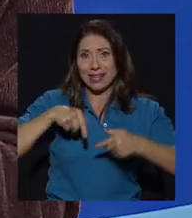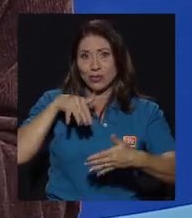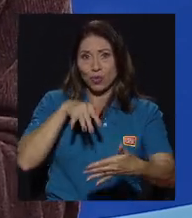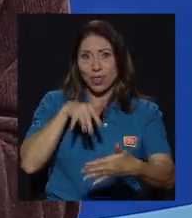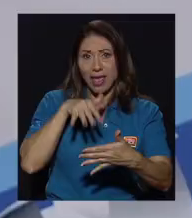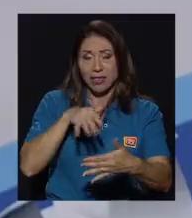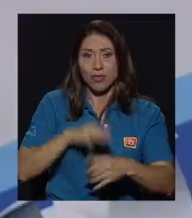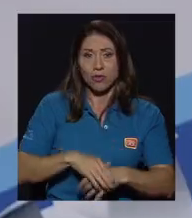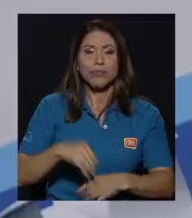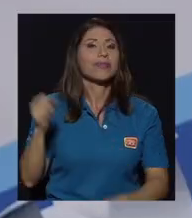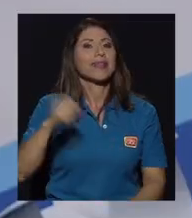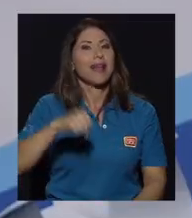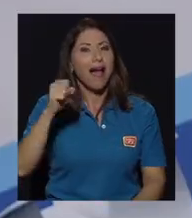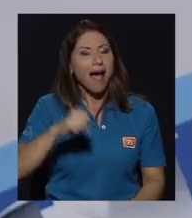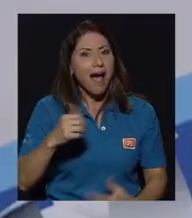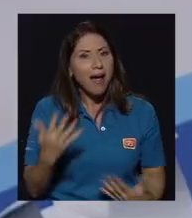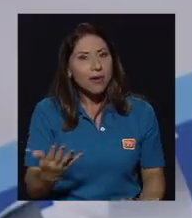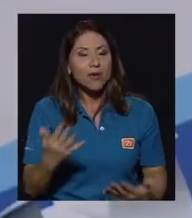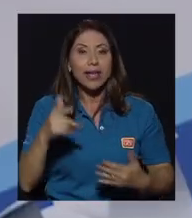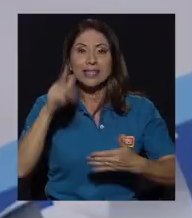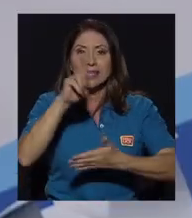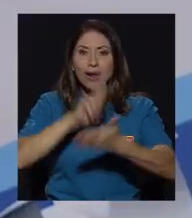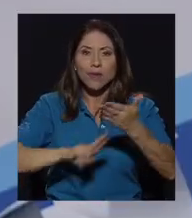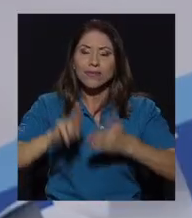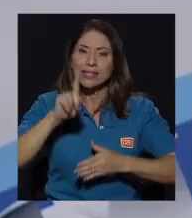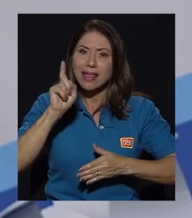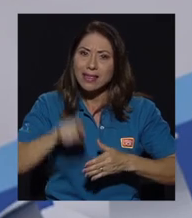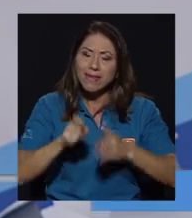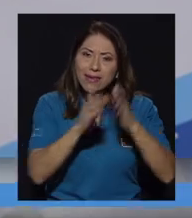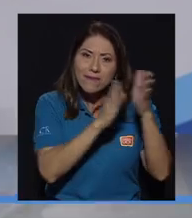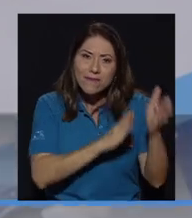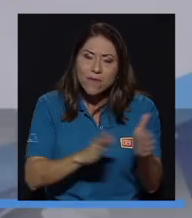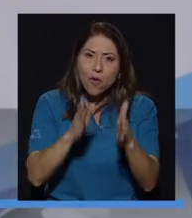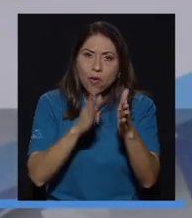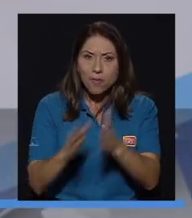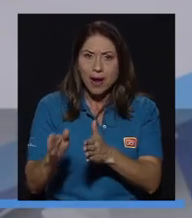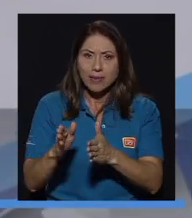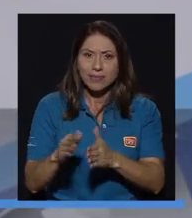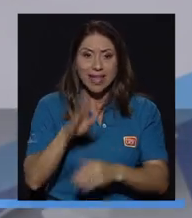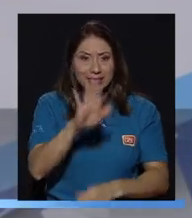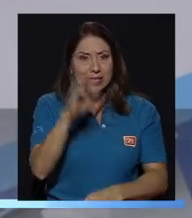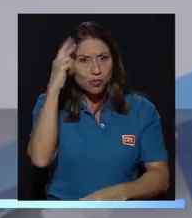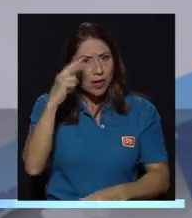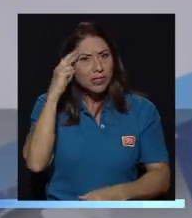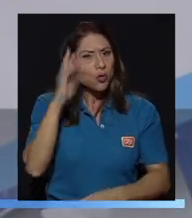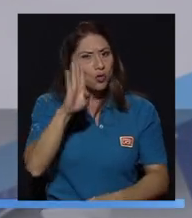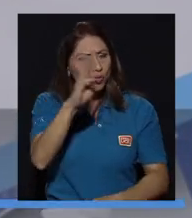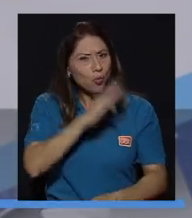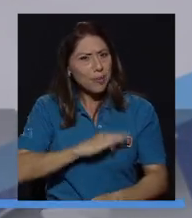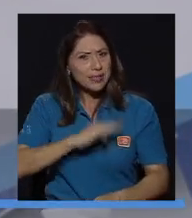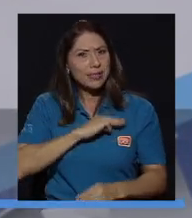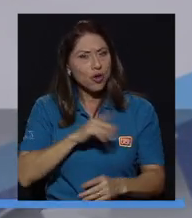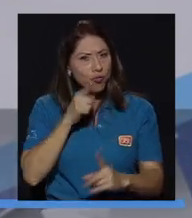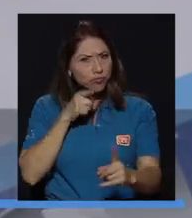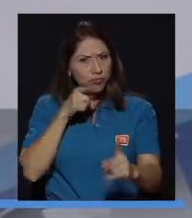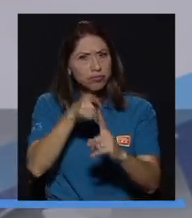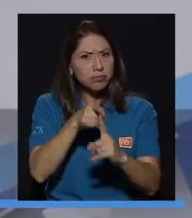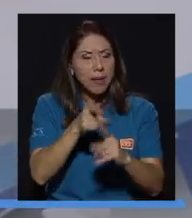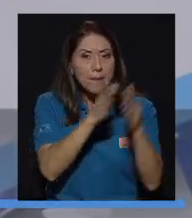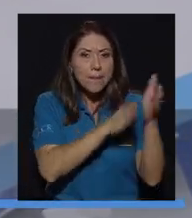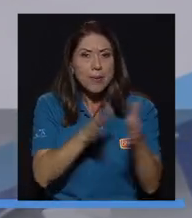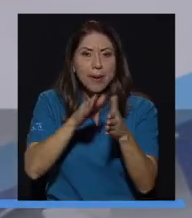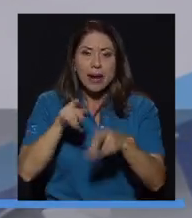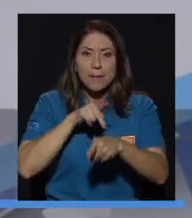estudiando en este claro es que es que la universidad tiene que formar y es es su razón de ser su misión la formación